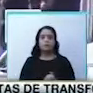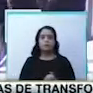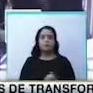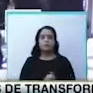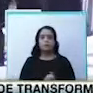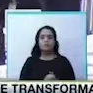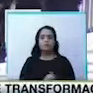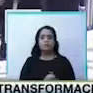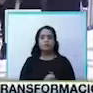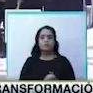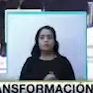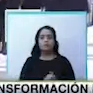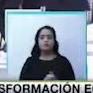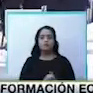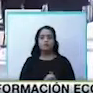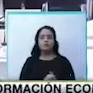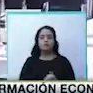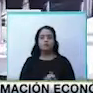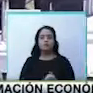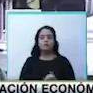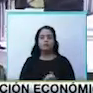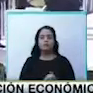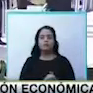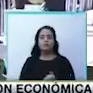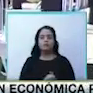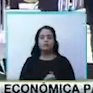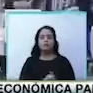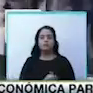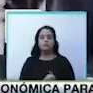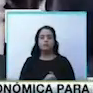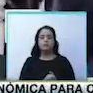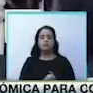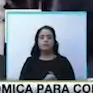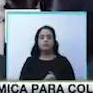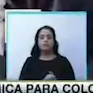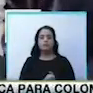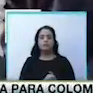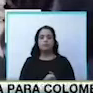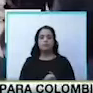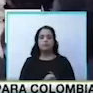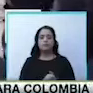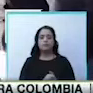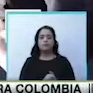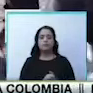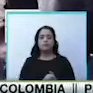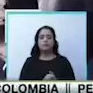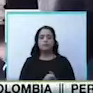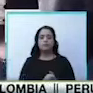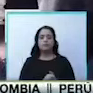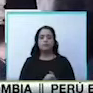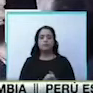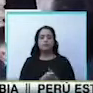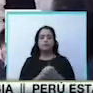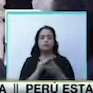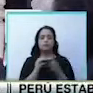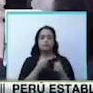sobre todo aquellos de índole política, pues que es lo que más le corresponde. Entonces, esto no va a ser un gobierno como el de Fernández, este